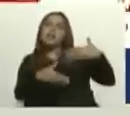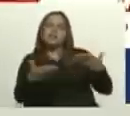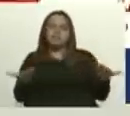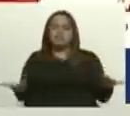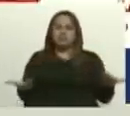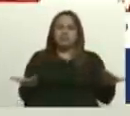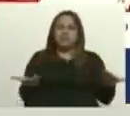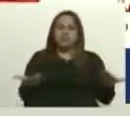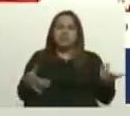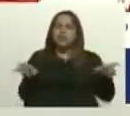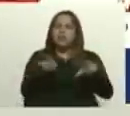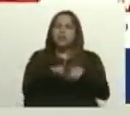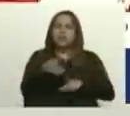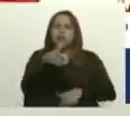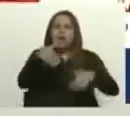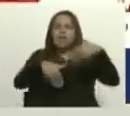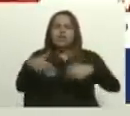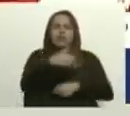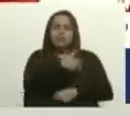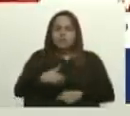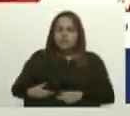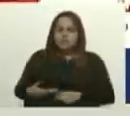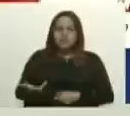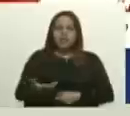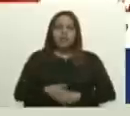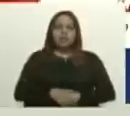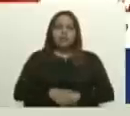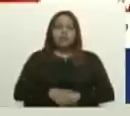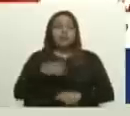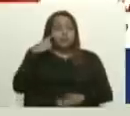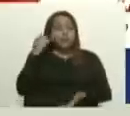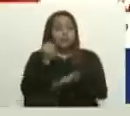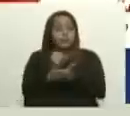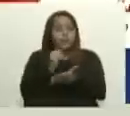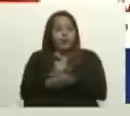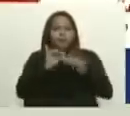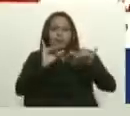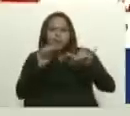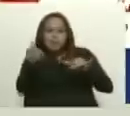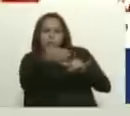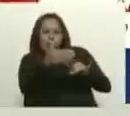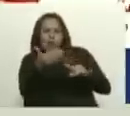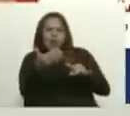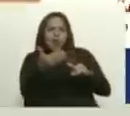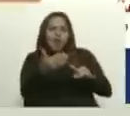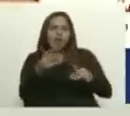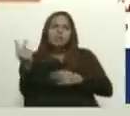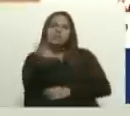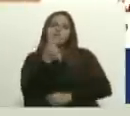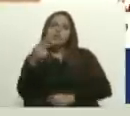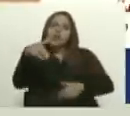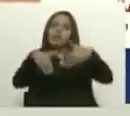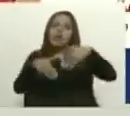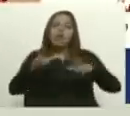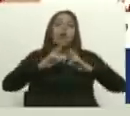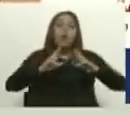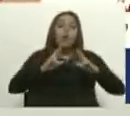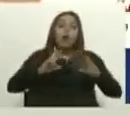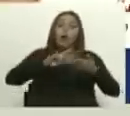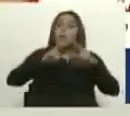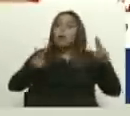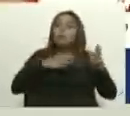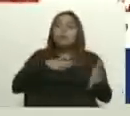presidenciales, y ver lo que son capaces de hacerse entre ellos mismos, ¿eh? Van ahora a una segunda vuelta, ojalá que sea en santa paz,